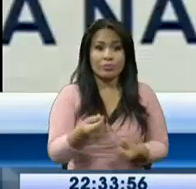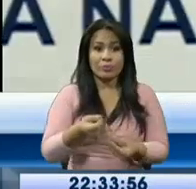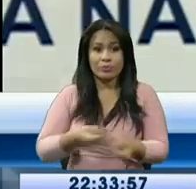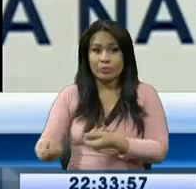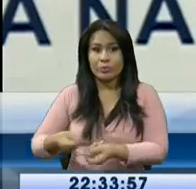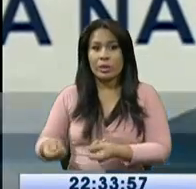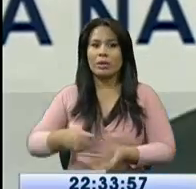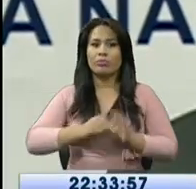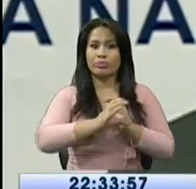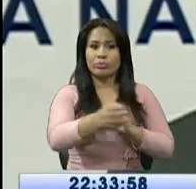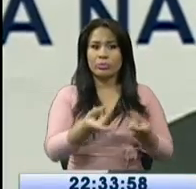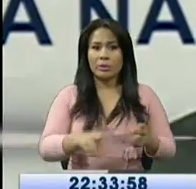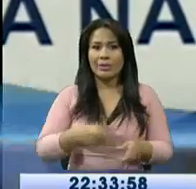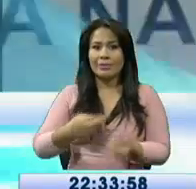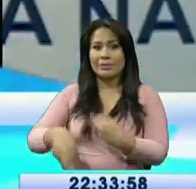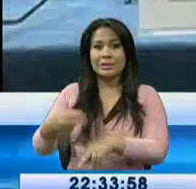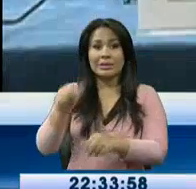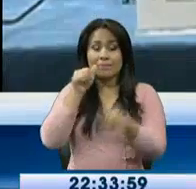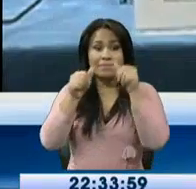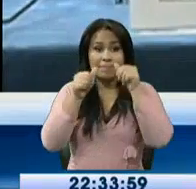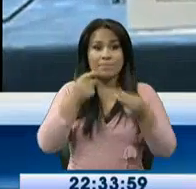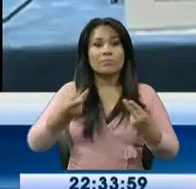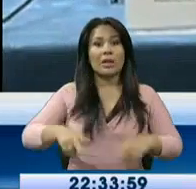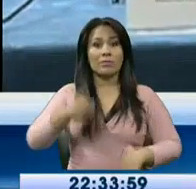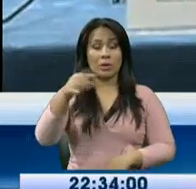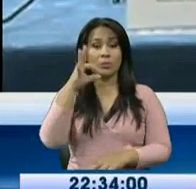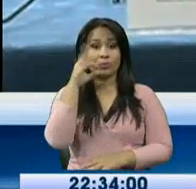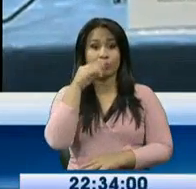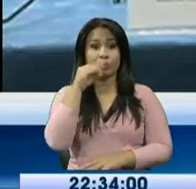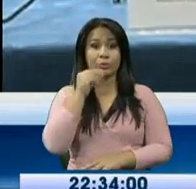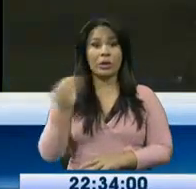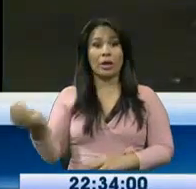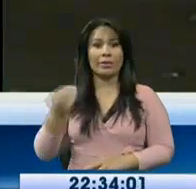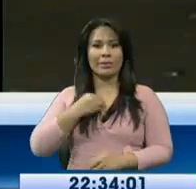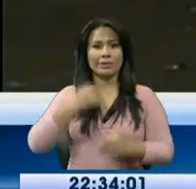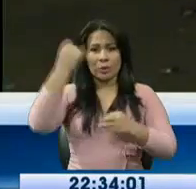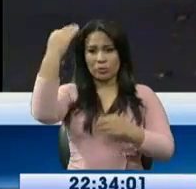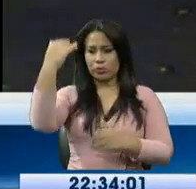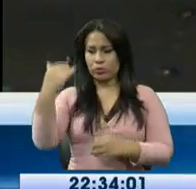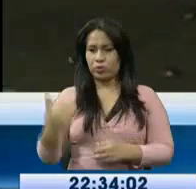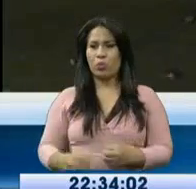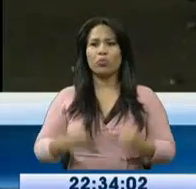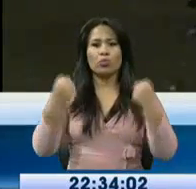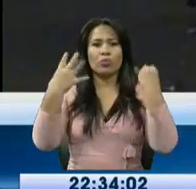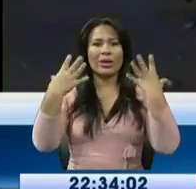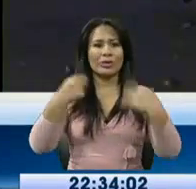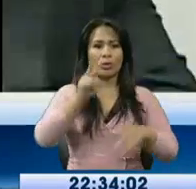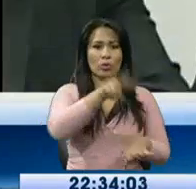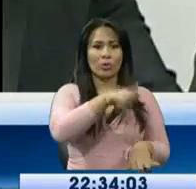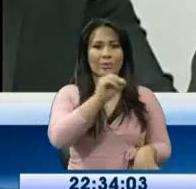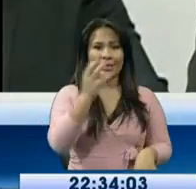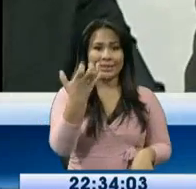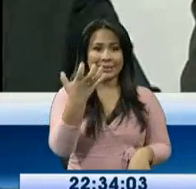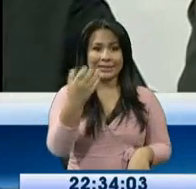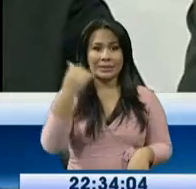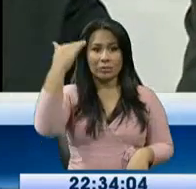la agencia nacional de tránsito también presentó cifras de la siniestralidad durante el 2015